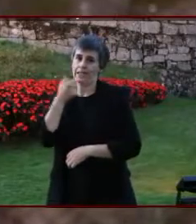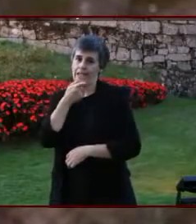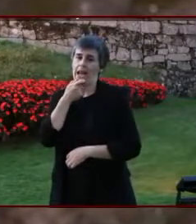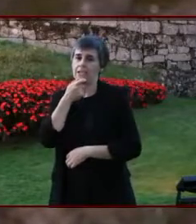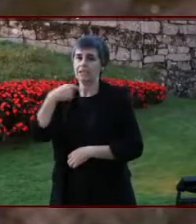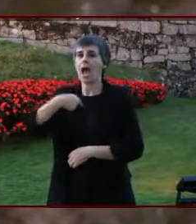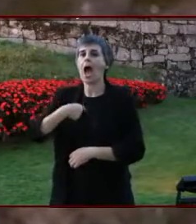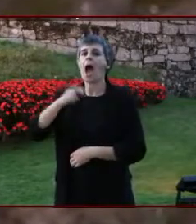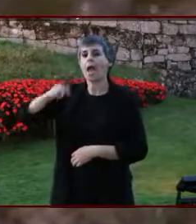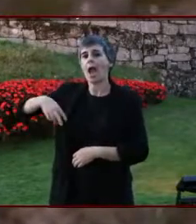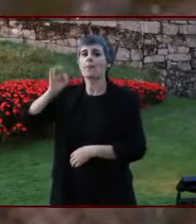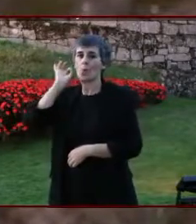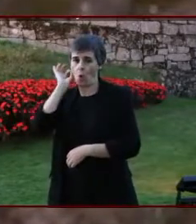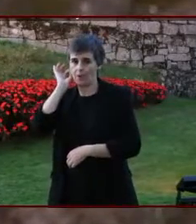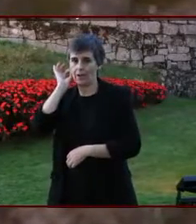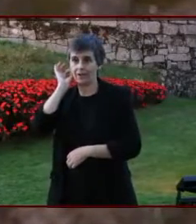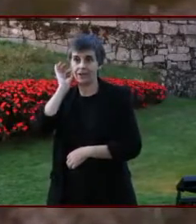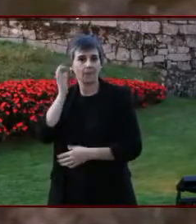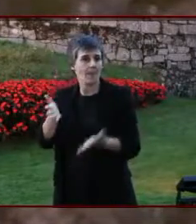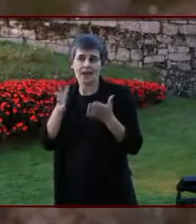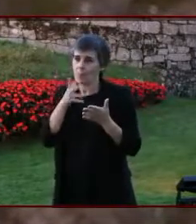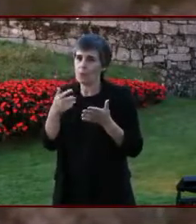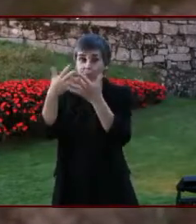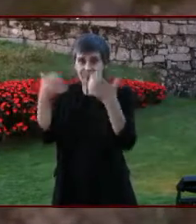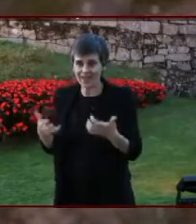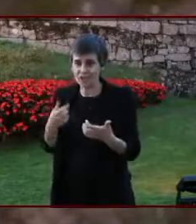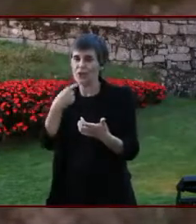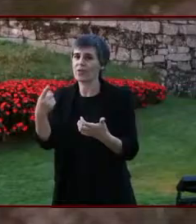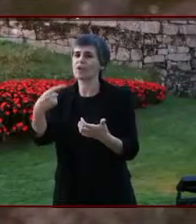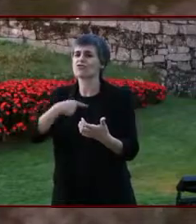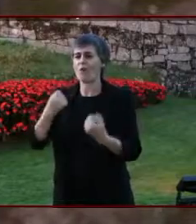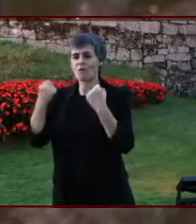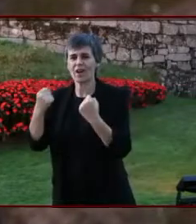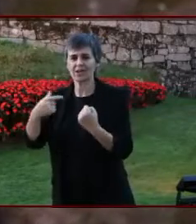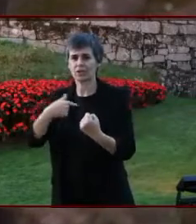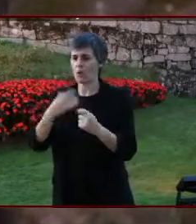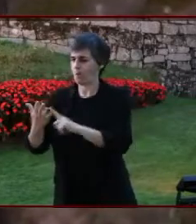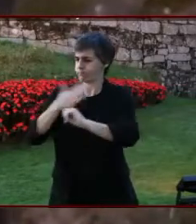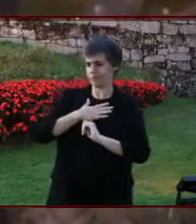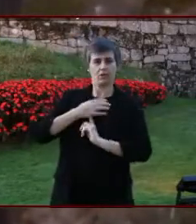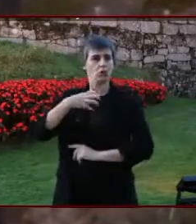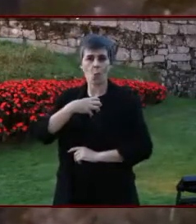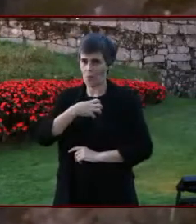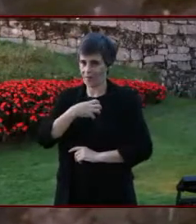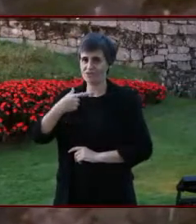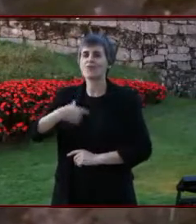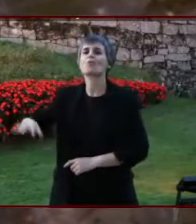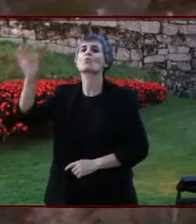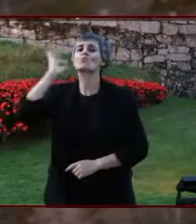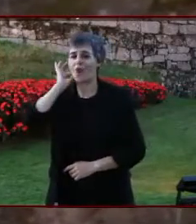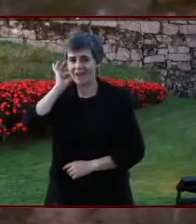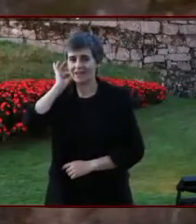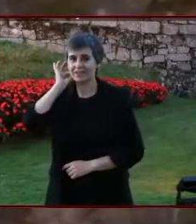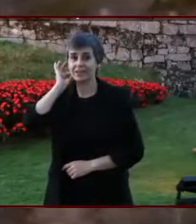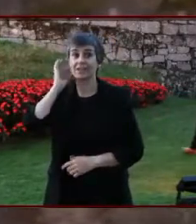di son fortes, son invencible, son muller. Así que, mozas e rapazas,